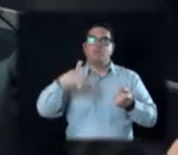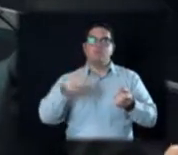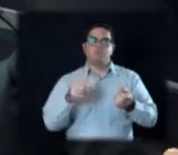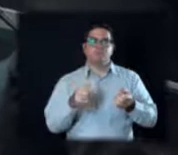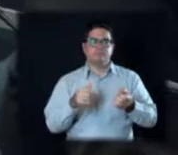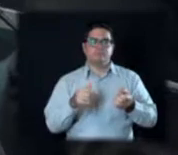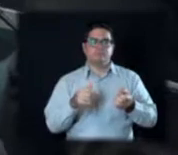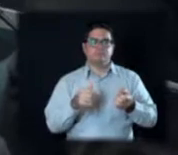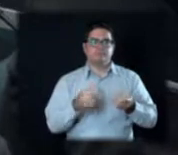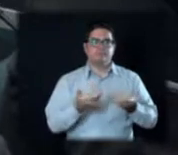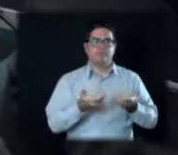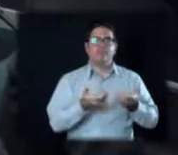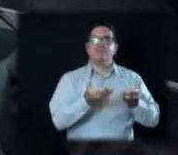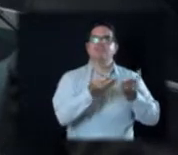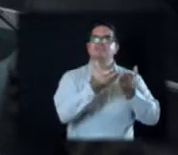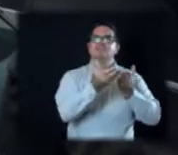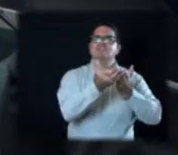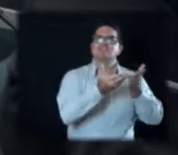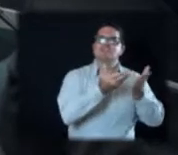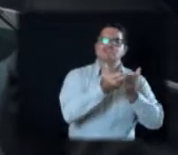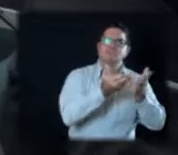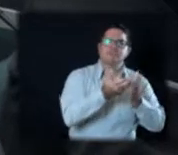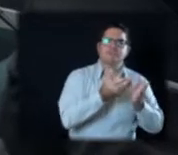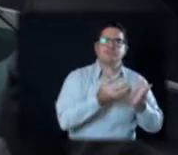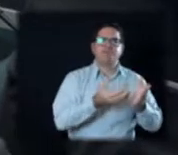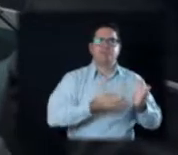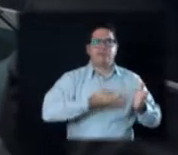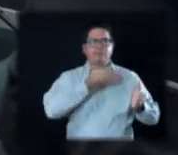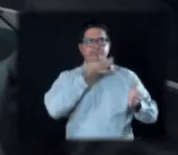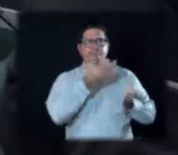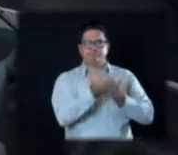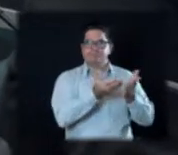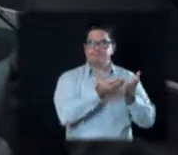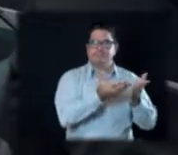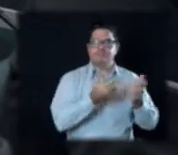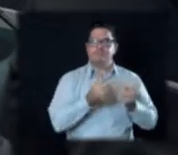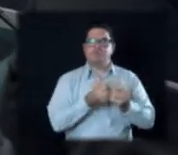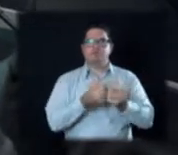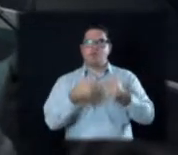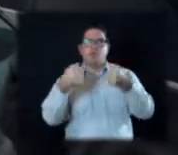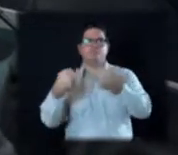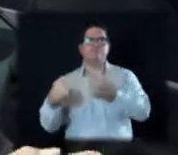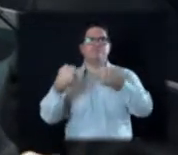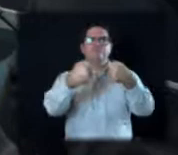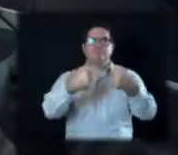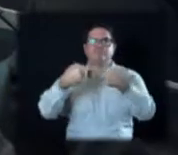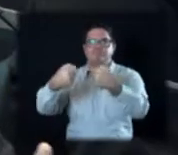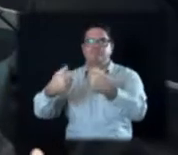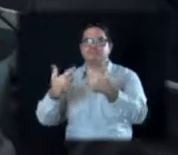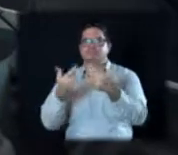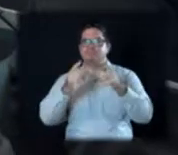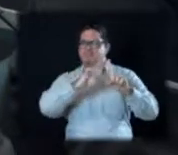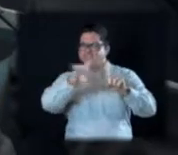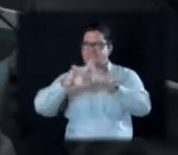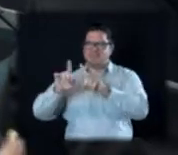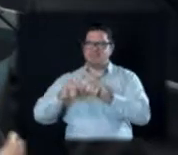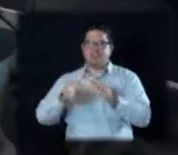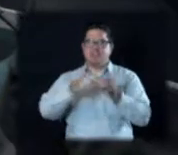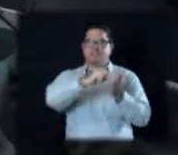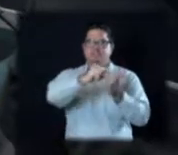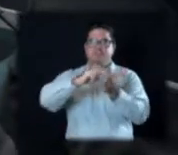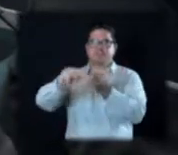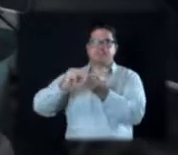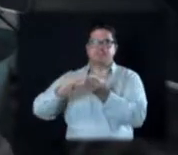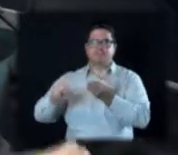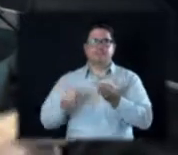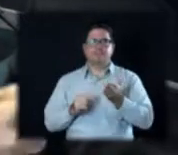Entonces pasamos a cosas como servicios profesionales, compras, transportación, etcétera. Y PRIFAS